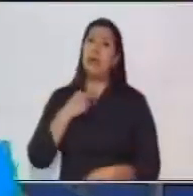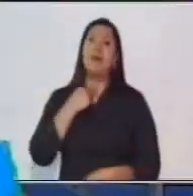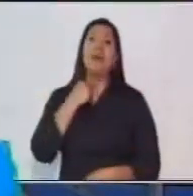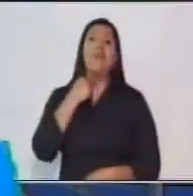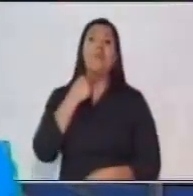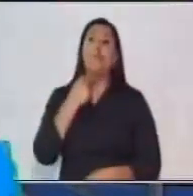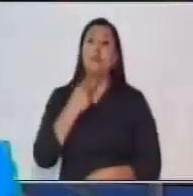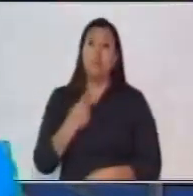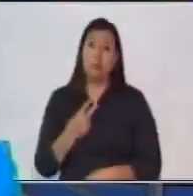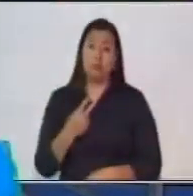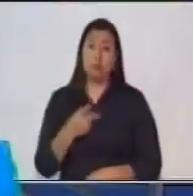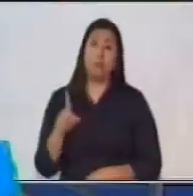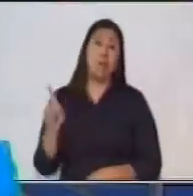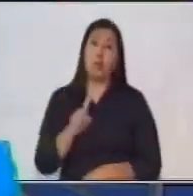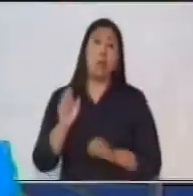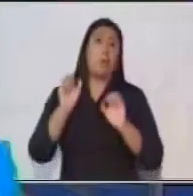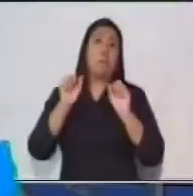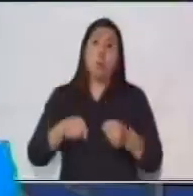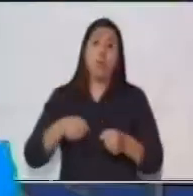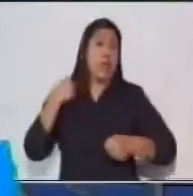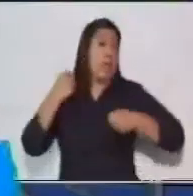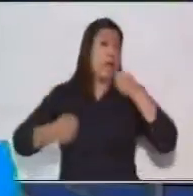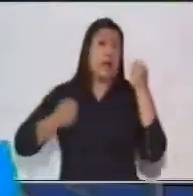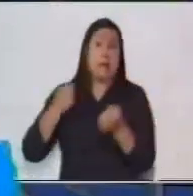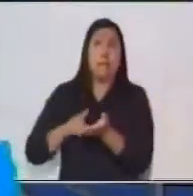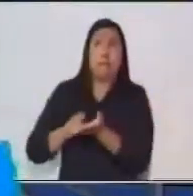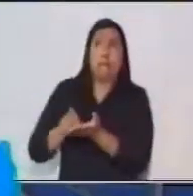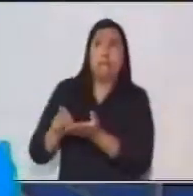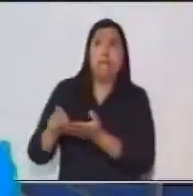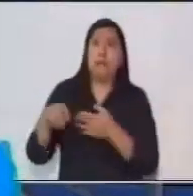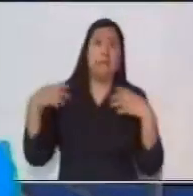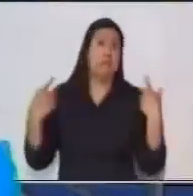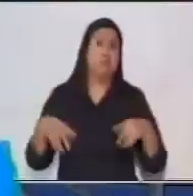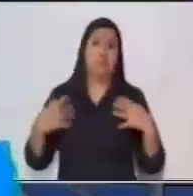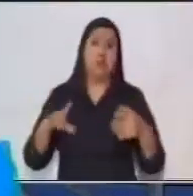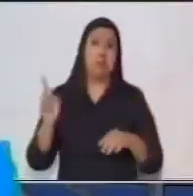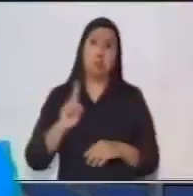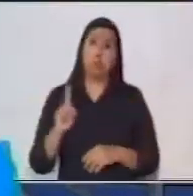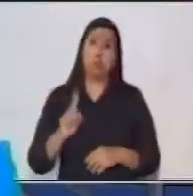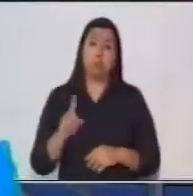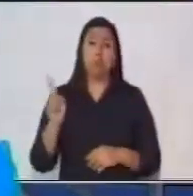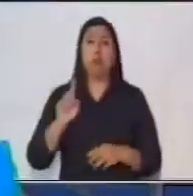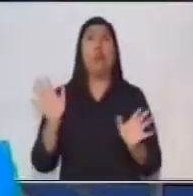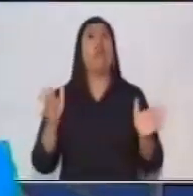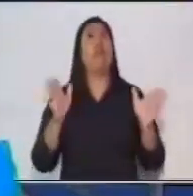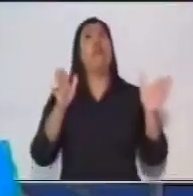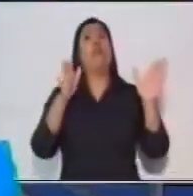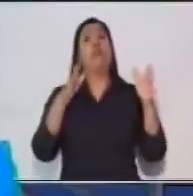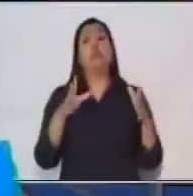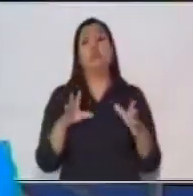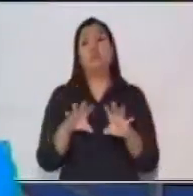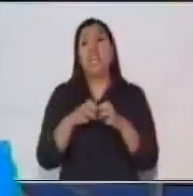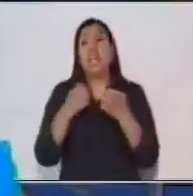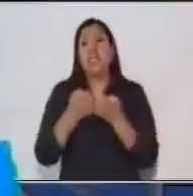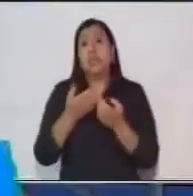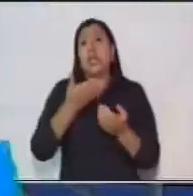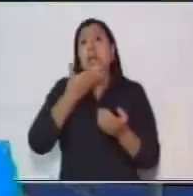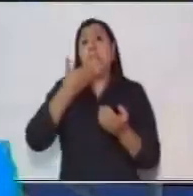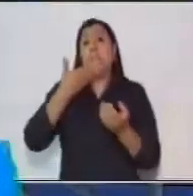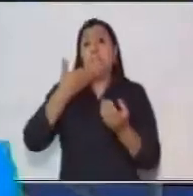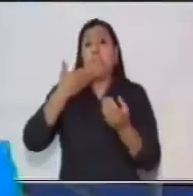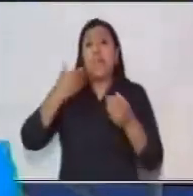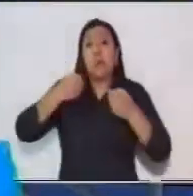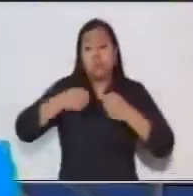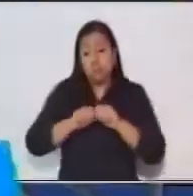ni corría ni volaba. Entonces decidió tejer un capullo.